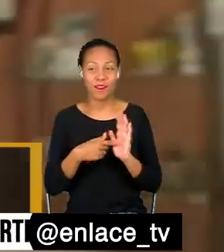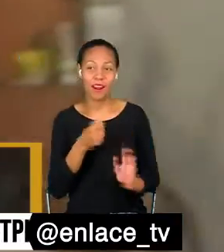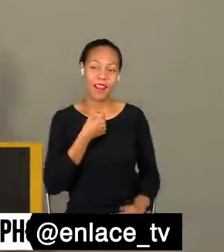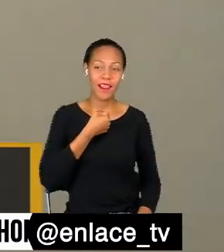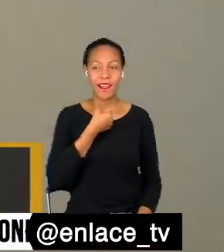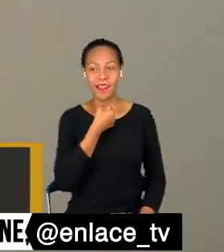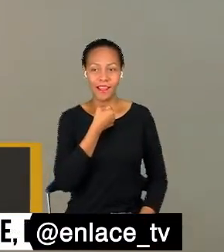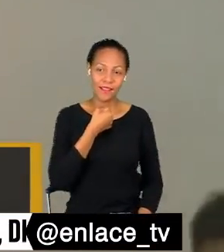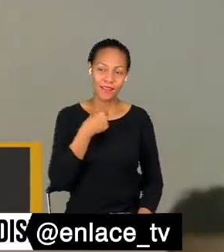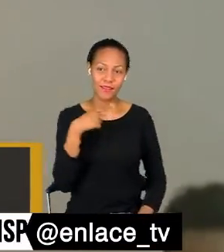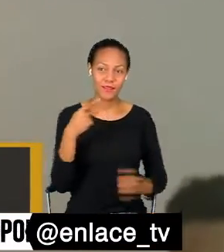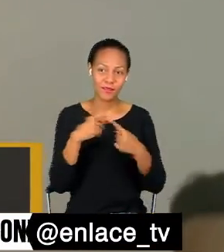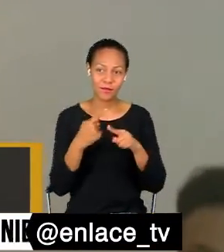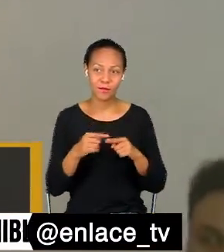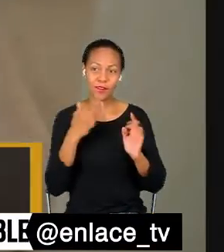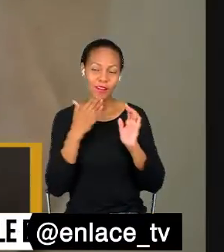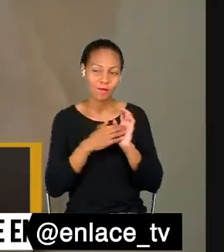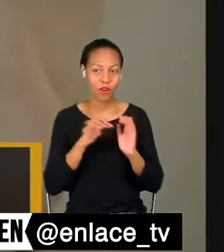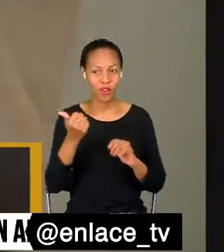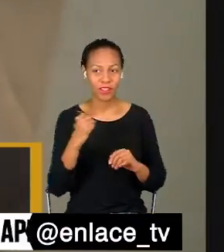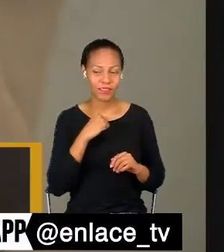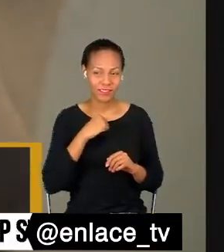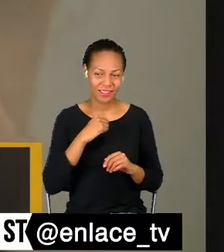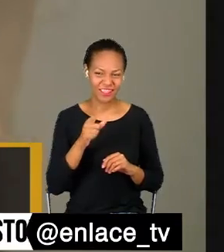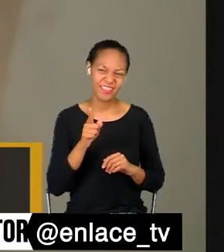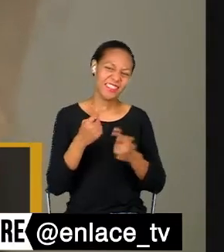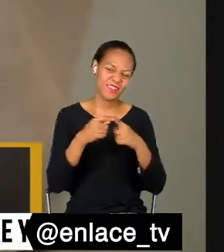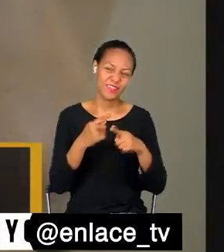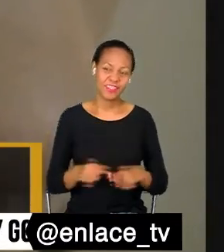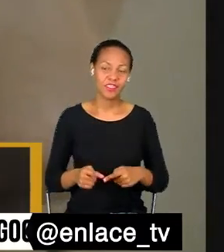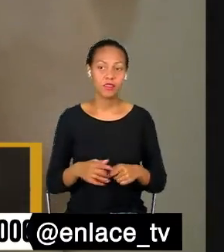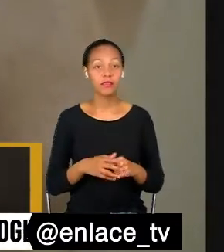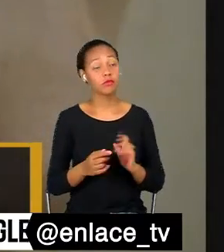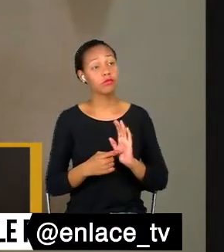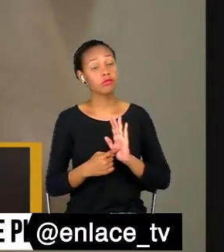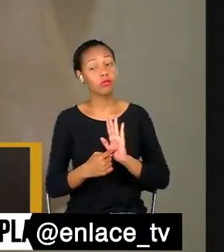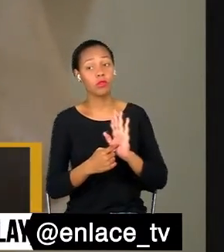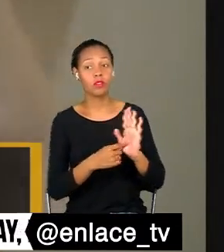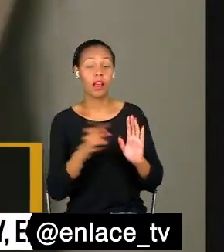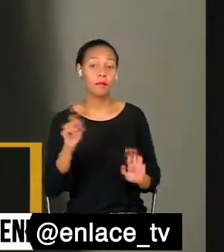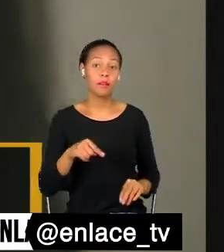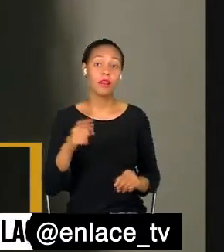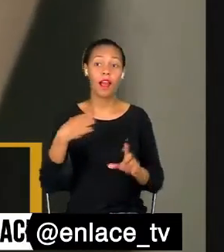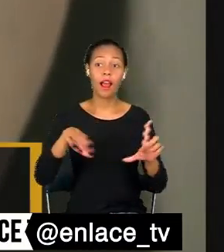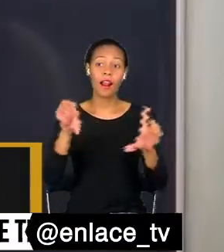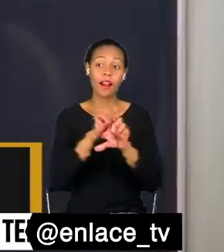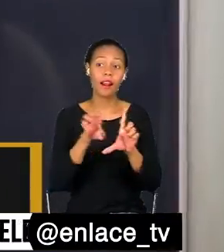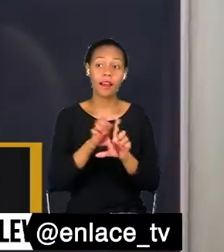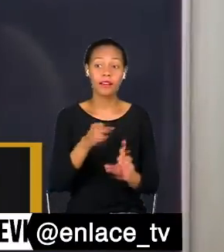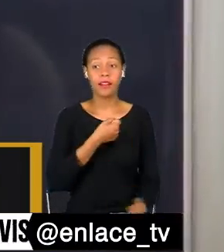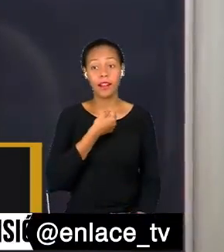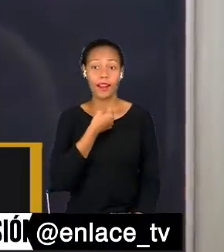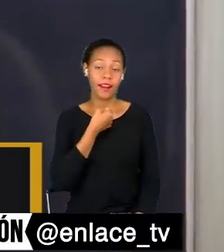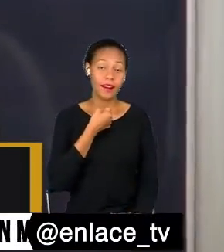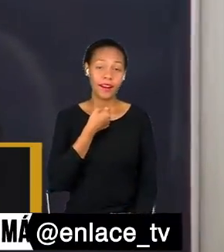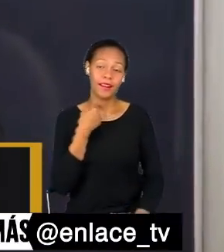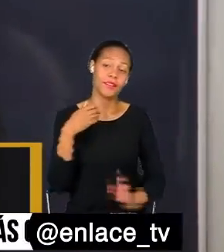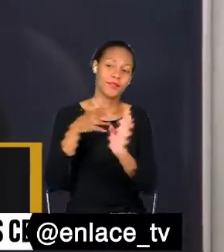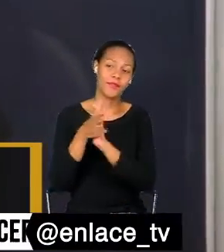directora de programas como A Tu Salud, En Su Derecho y de la sección de Cultura y Entretenimiento de Enlace Noticias. Recuerdo muchas